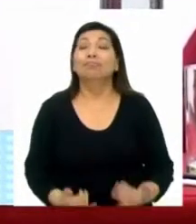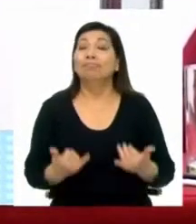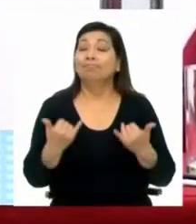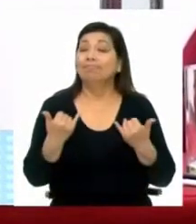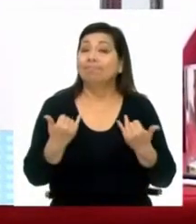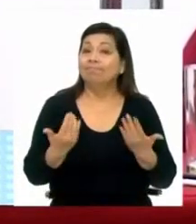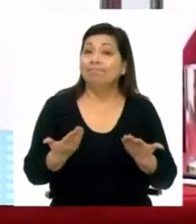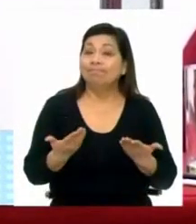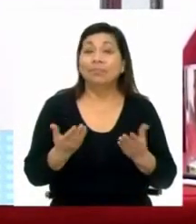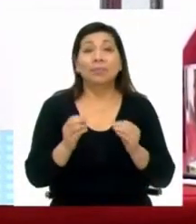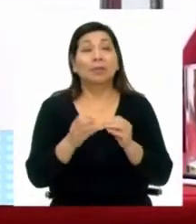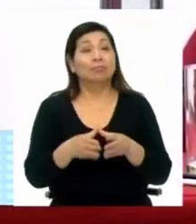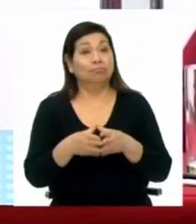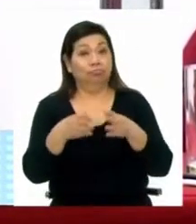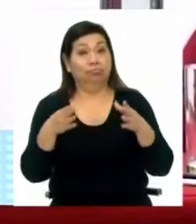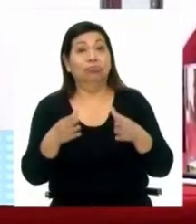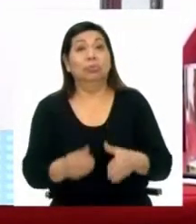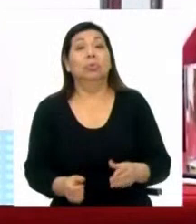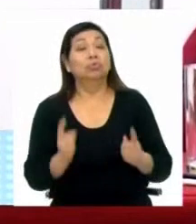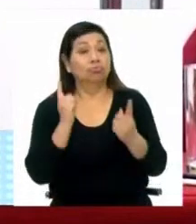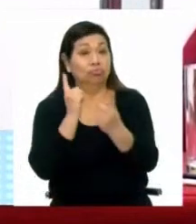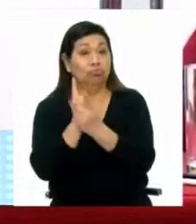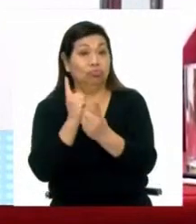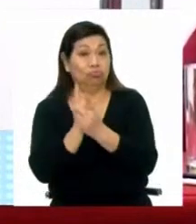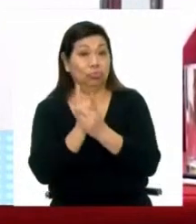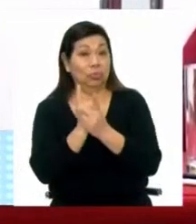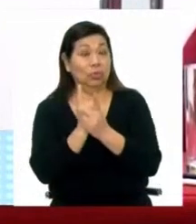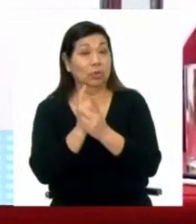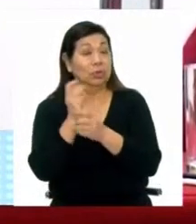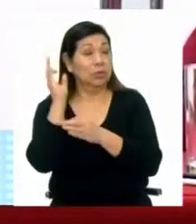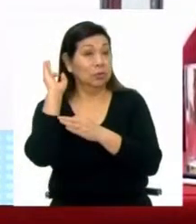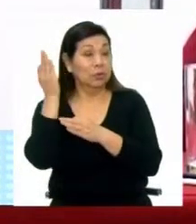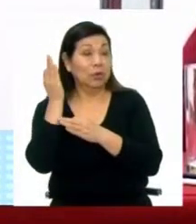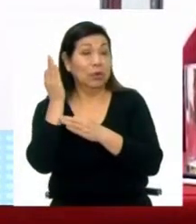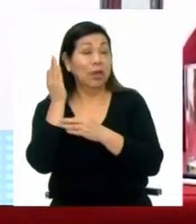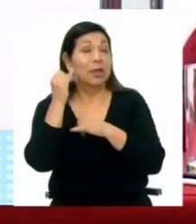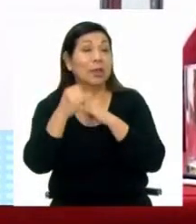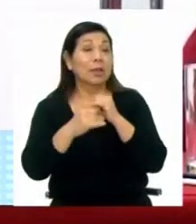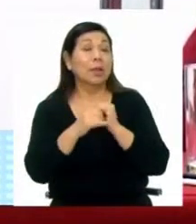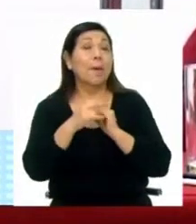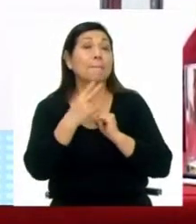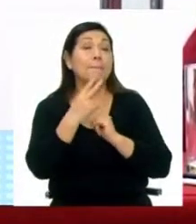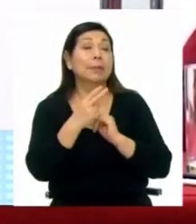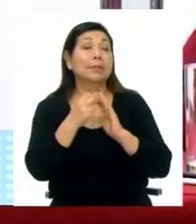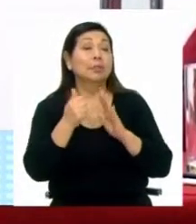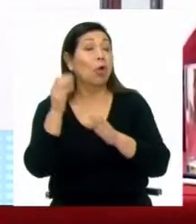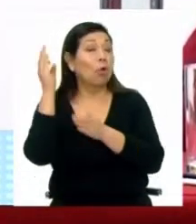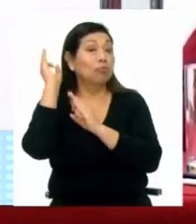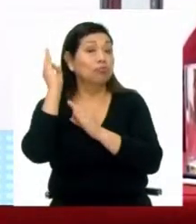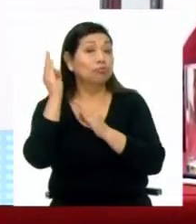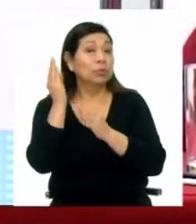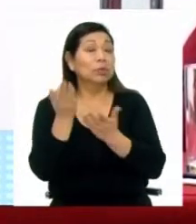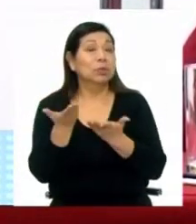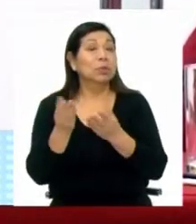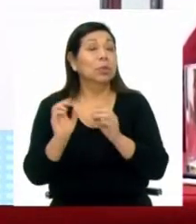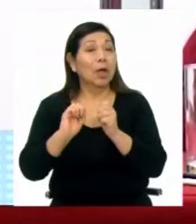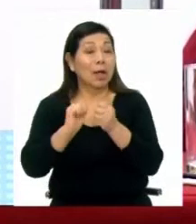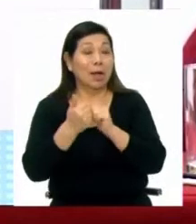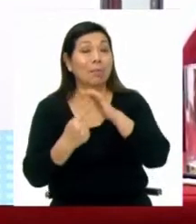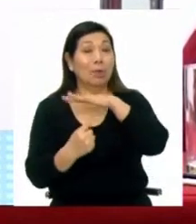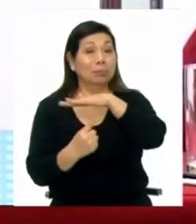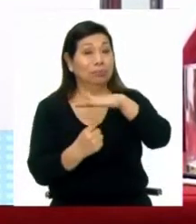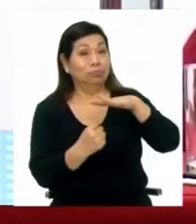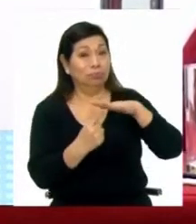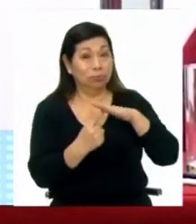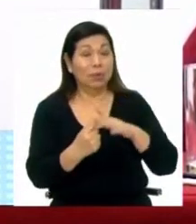llevando el gran encuentro y foro internacional denominado 26ª Conferencia de las Partes sobre Cambio